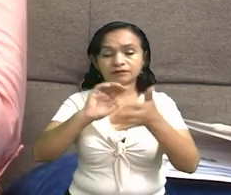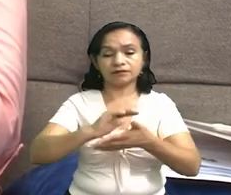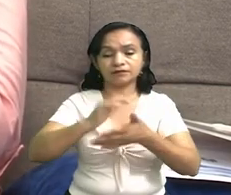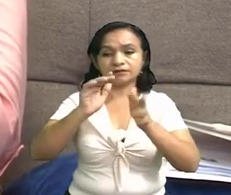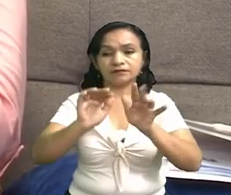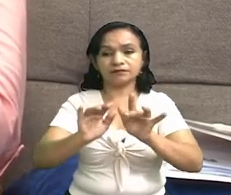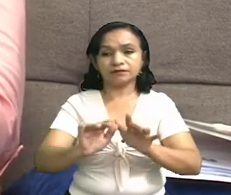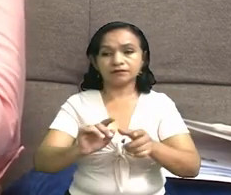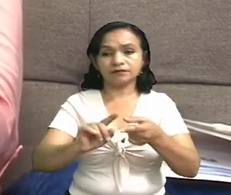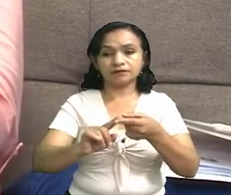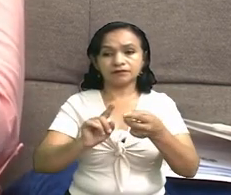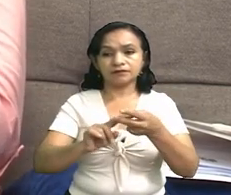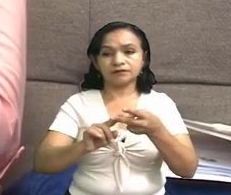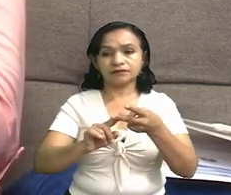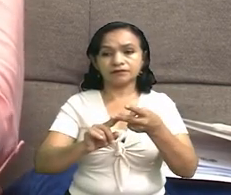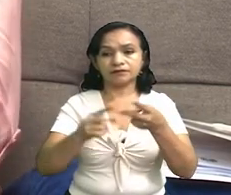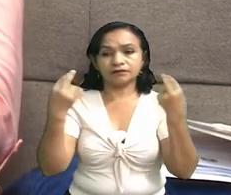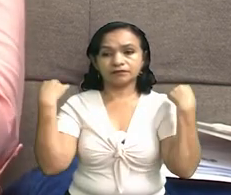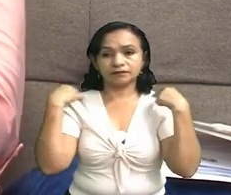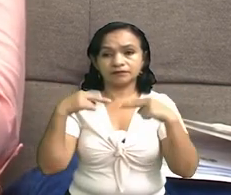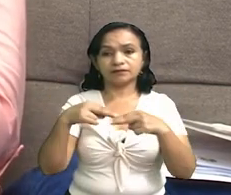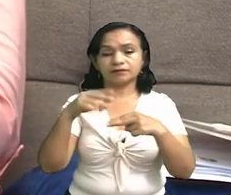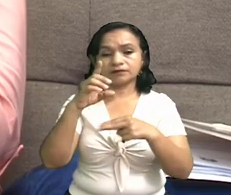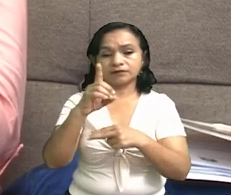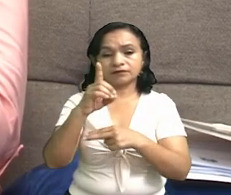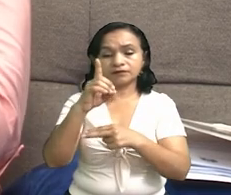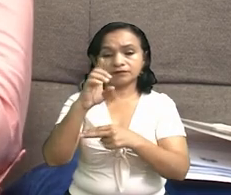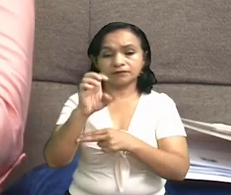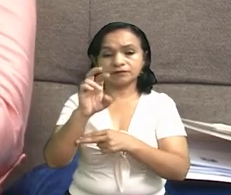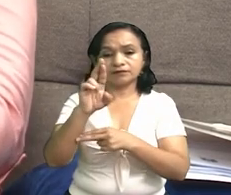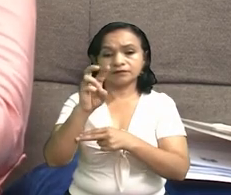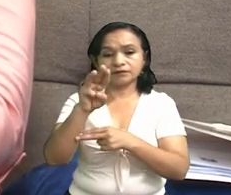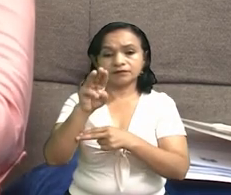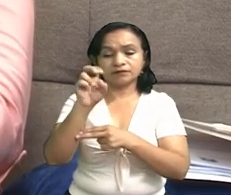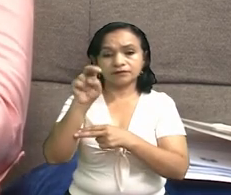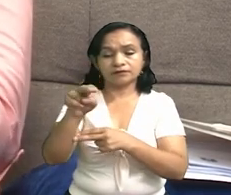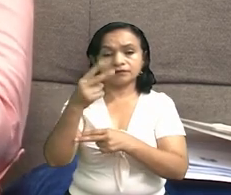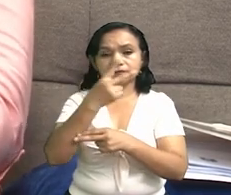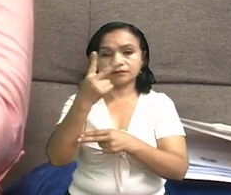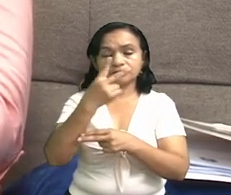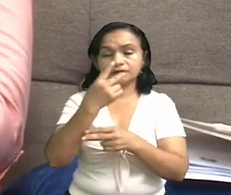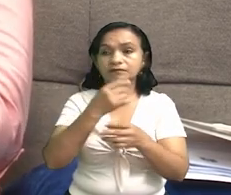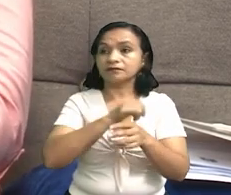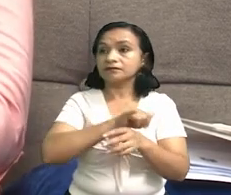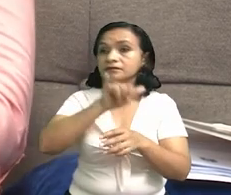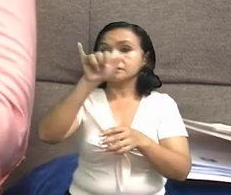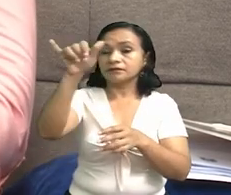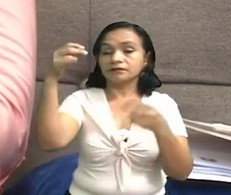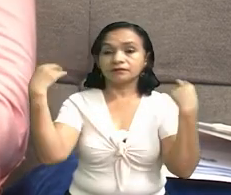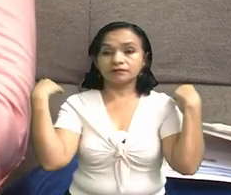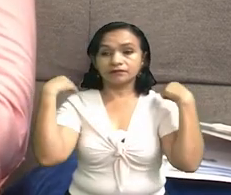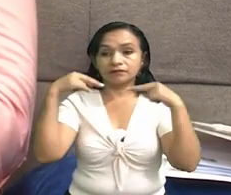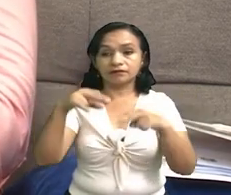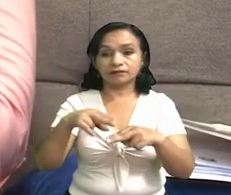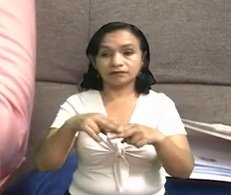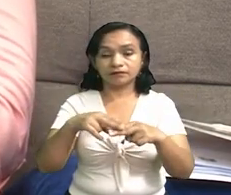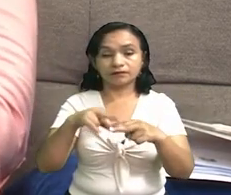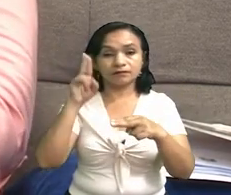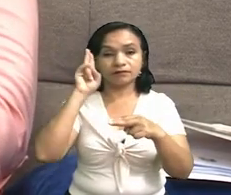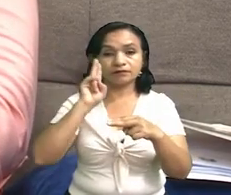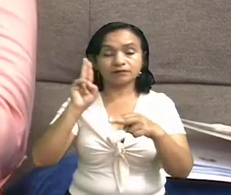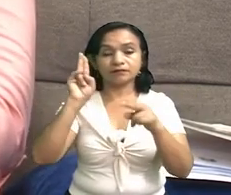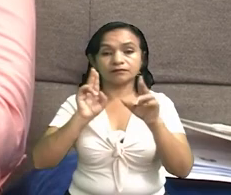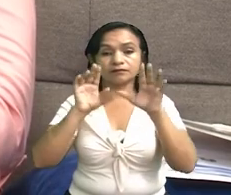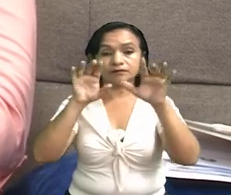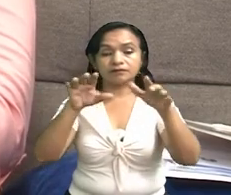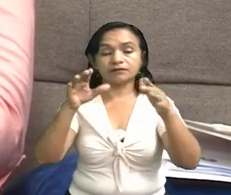Tecnológico, que es el maestro Derman Cepeda. Ellos también van en el equipo con dos profesores de la UNAM León